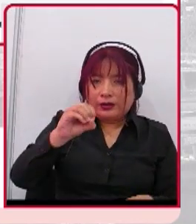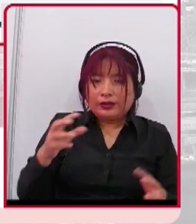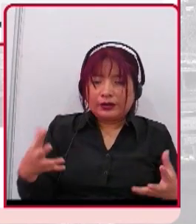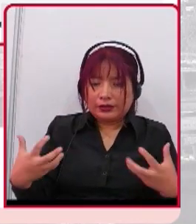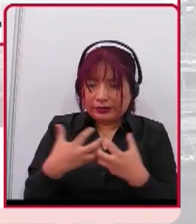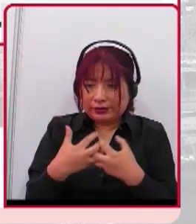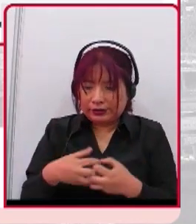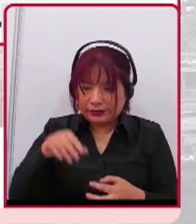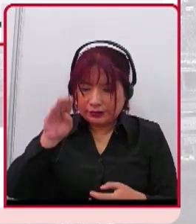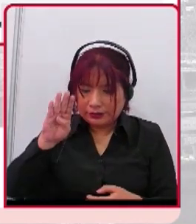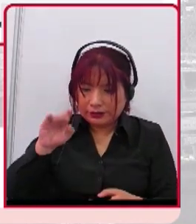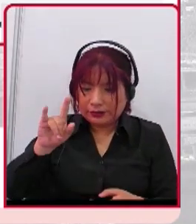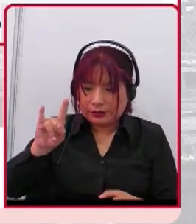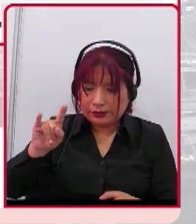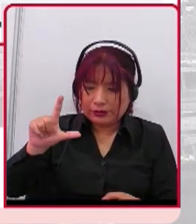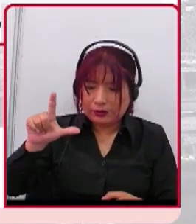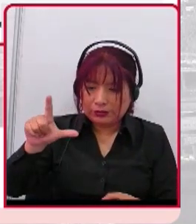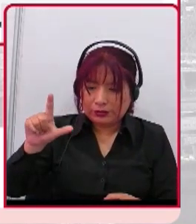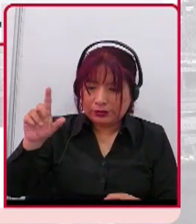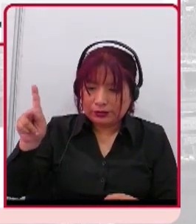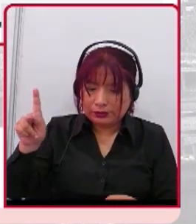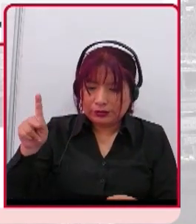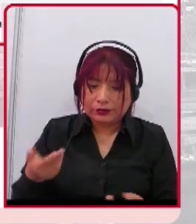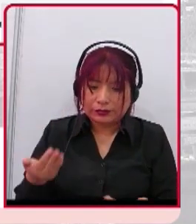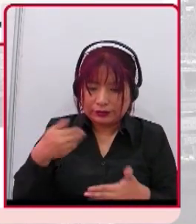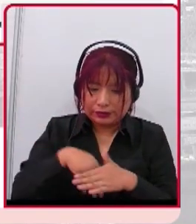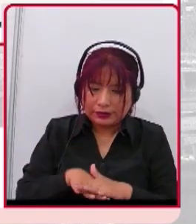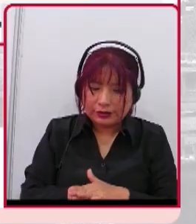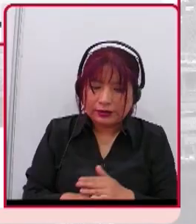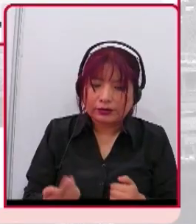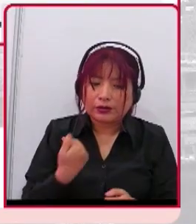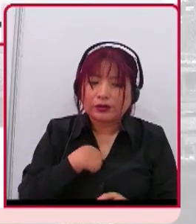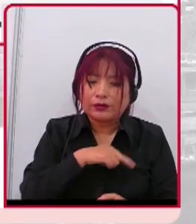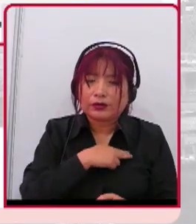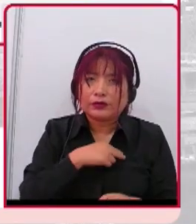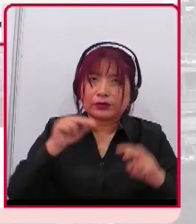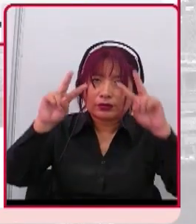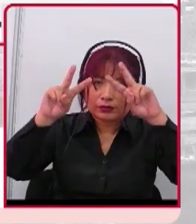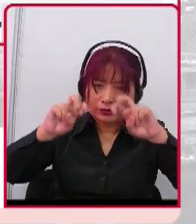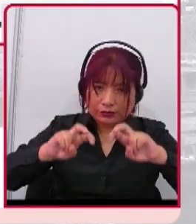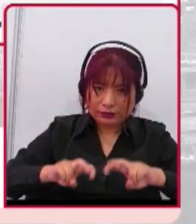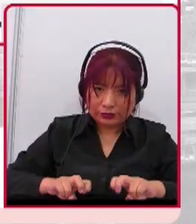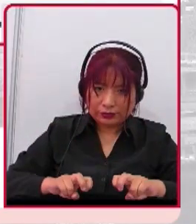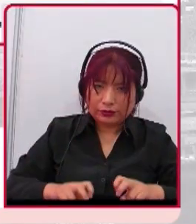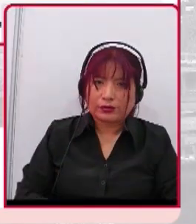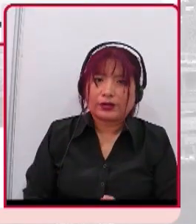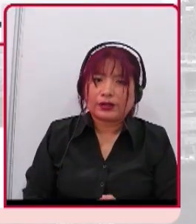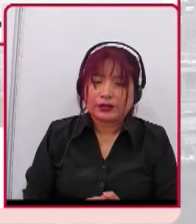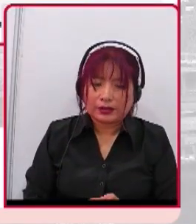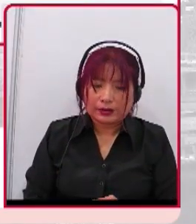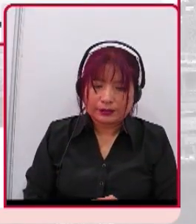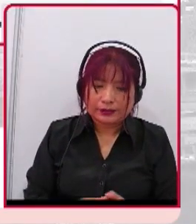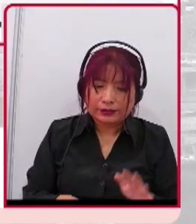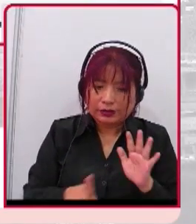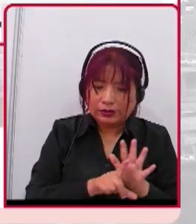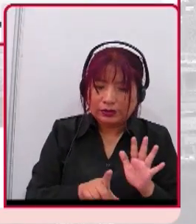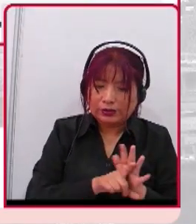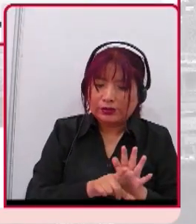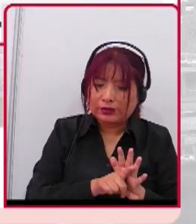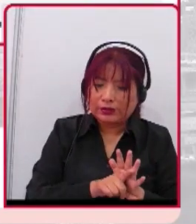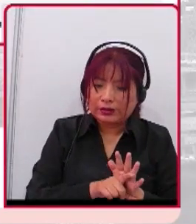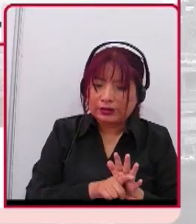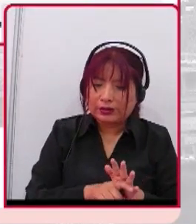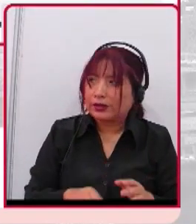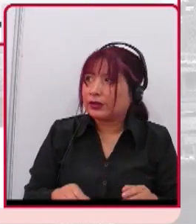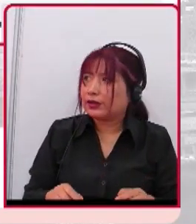variable. Lo que también se pudo identificar dentro de nuestro análisis es que, por ejemplo, las leyes de